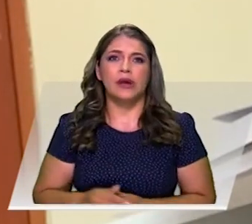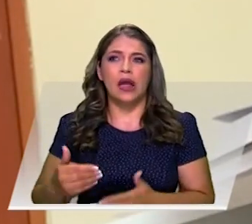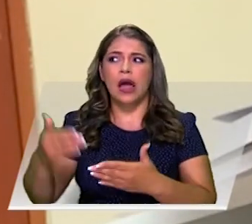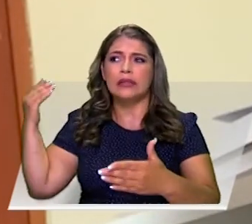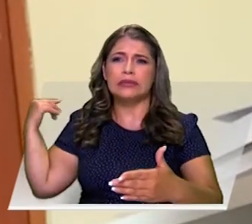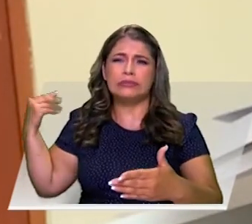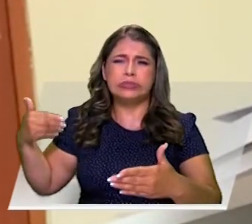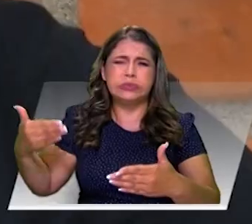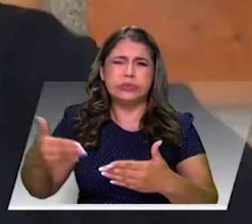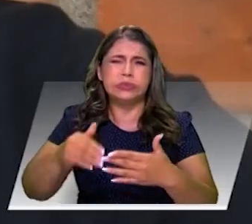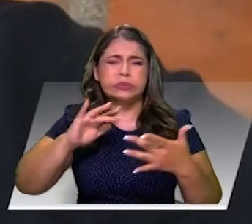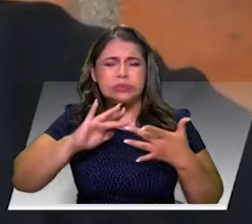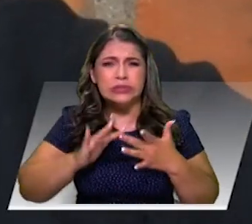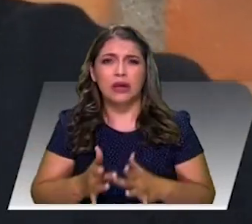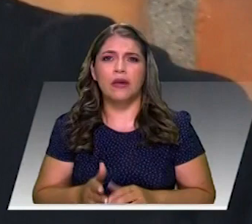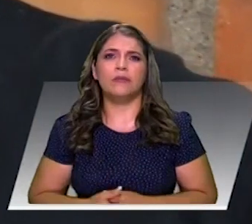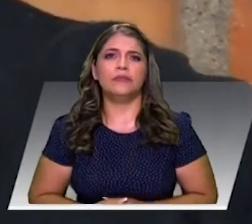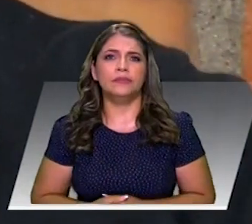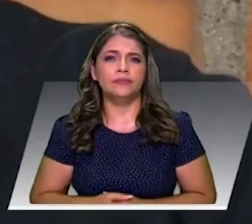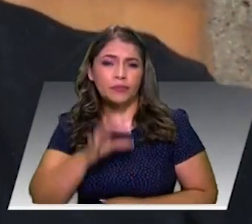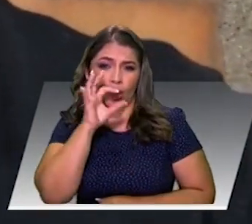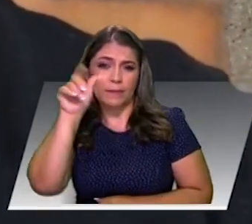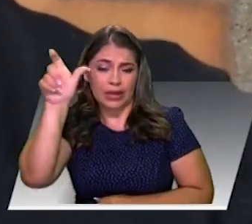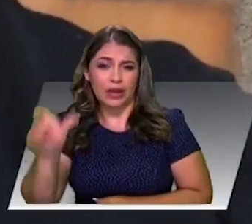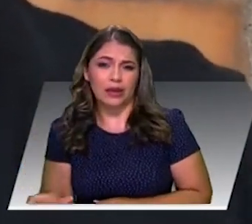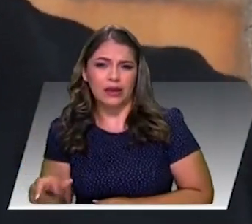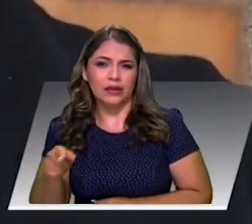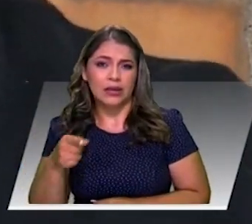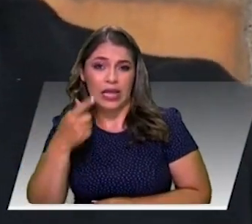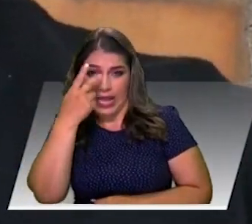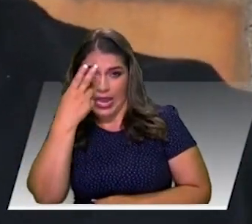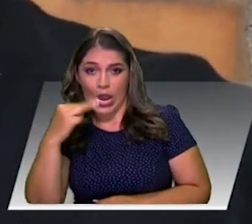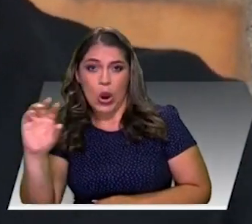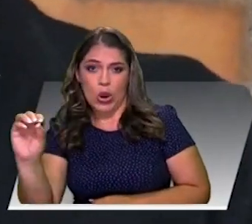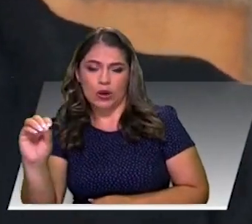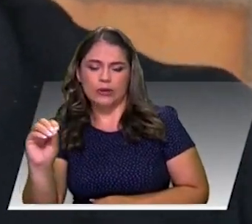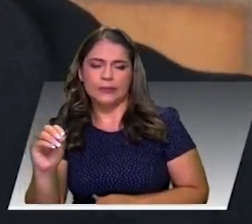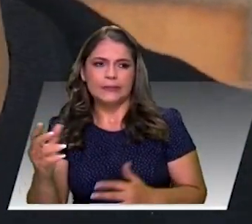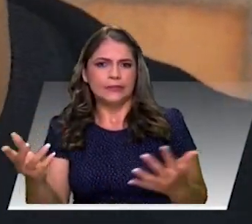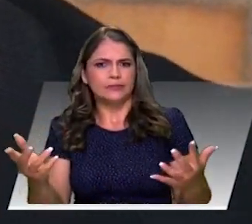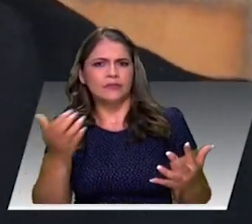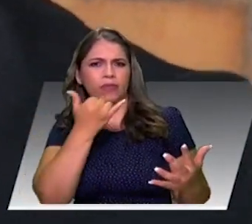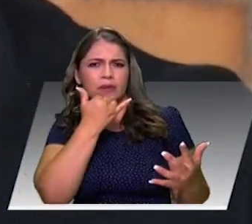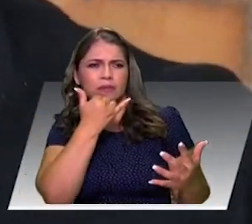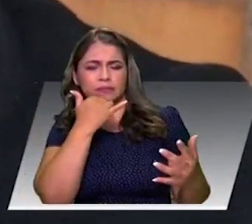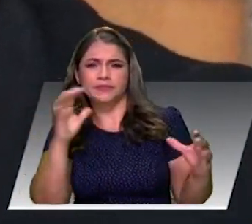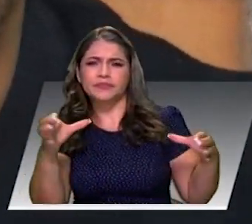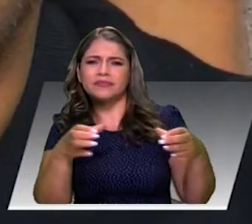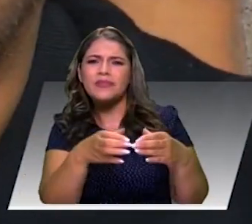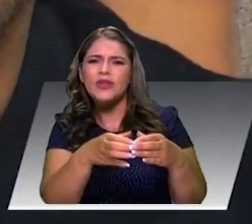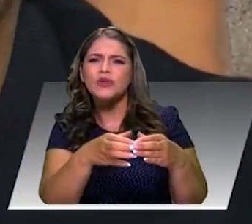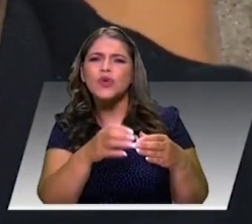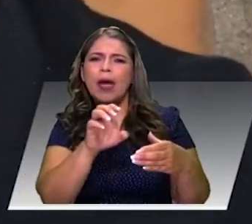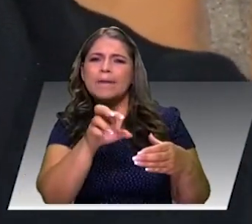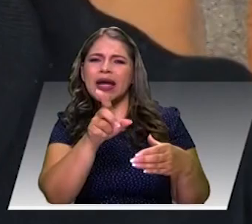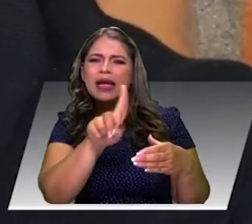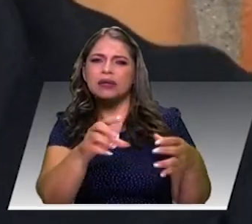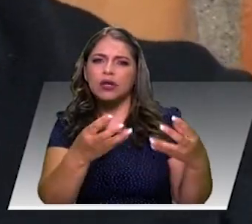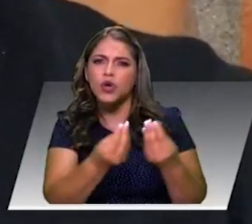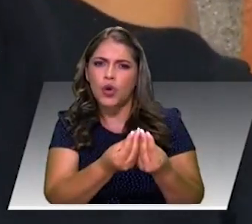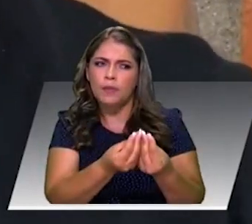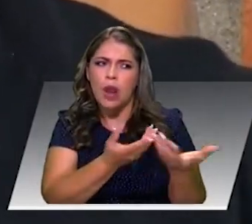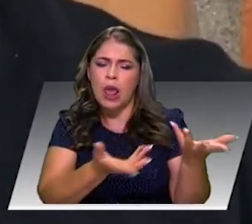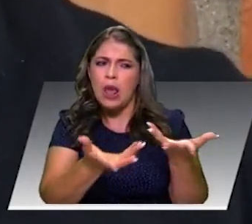un tiempo considerable para este joven las razones del comité científico que se retractó de realizar el procedimiento son